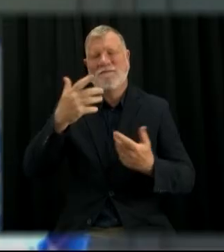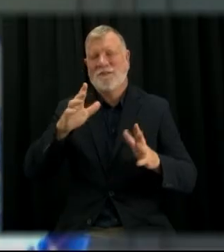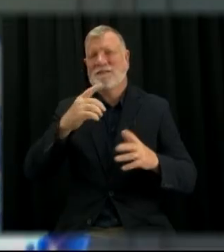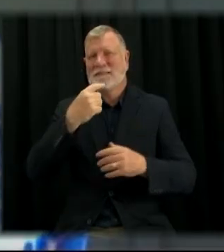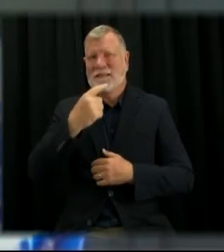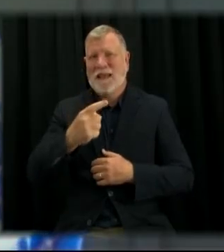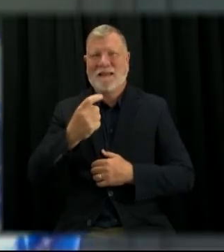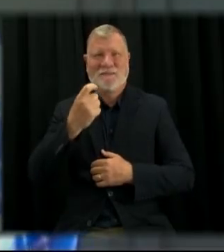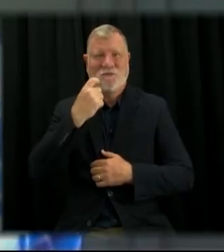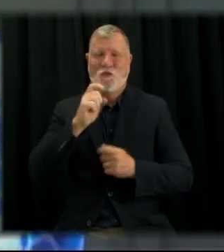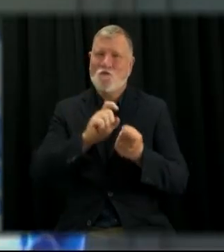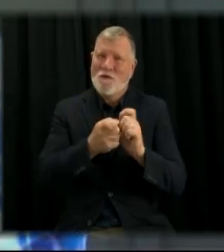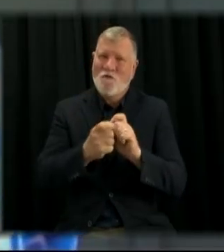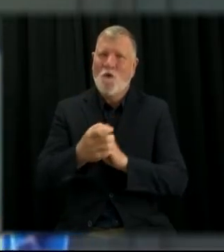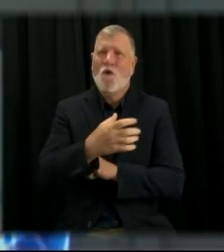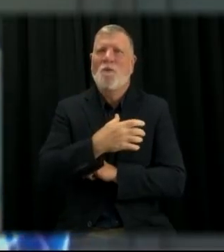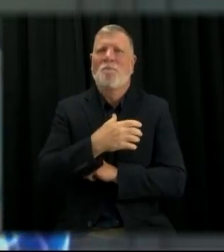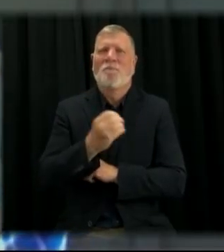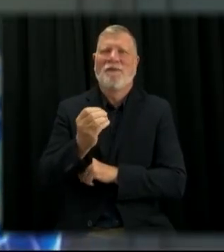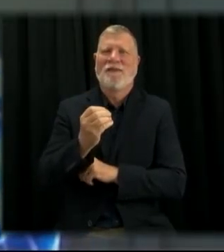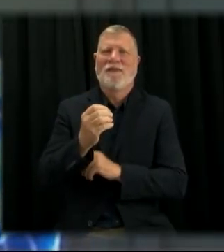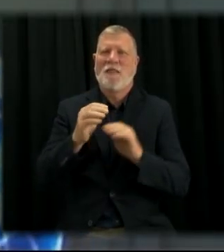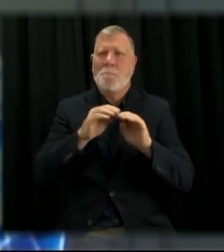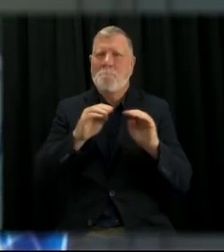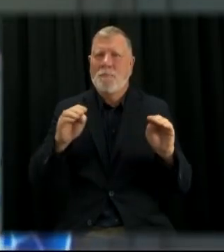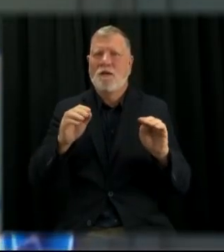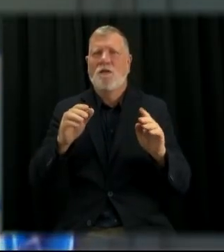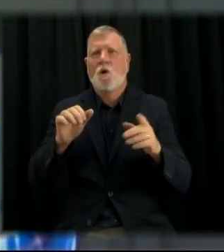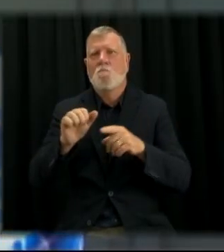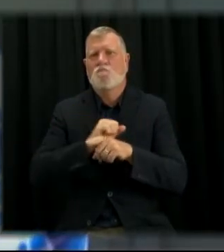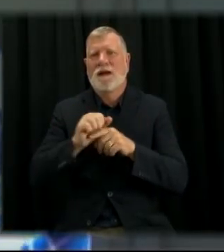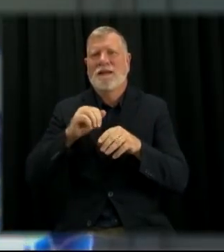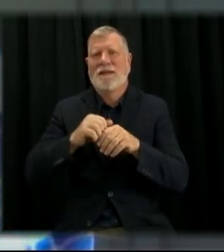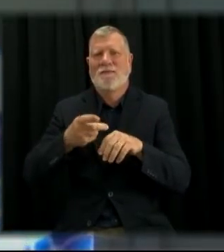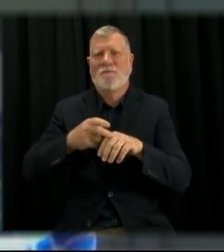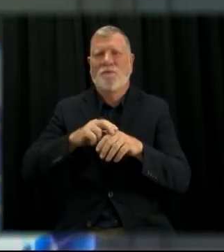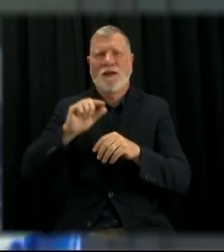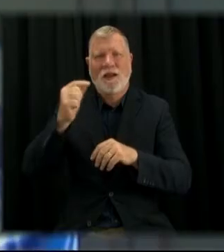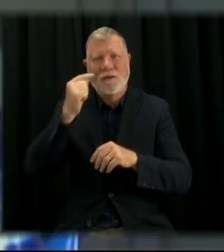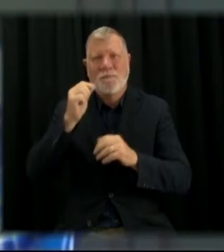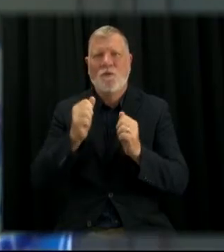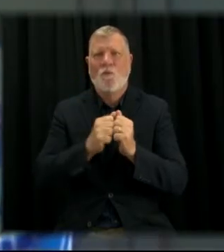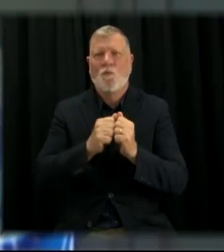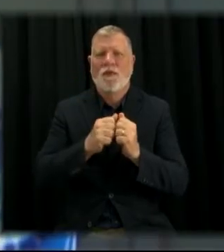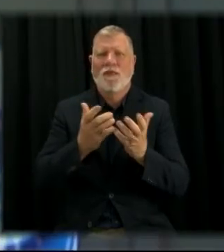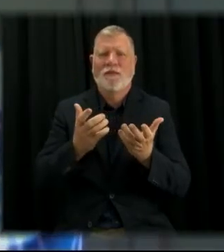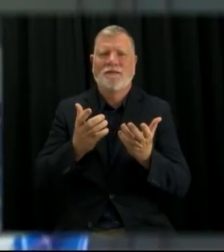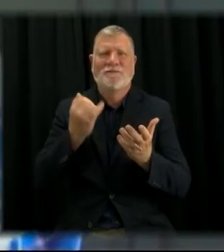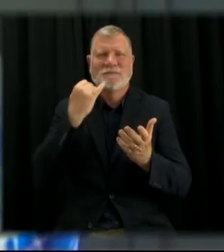de empleados civiles, empleados públicos, puntos de referencia,